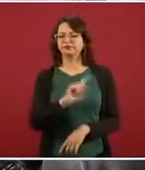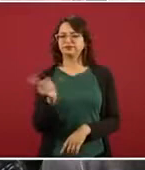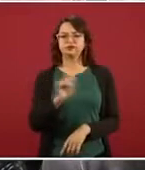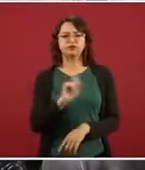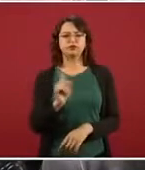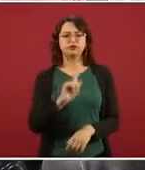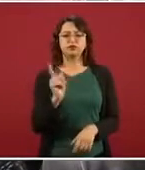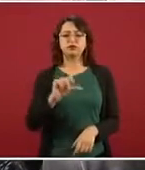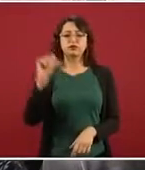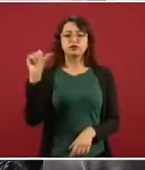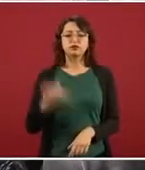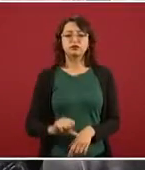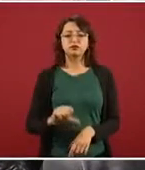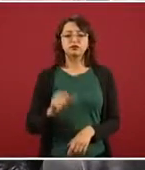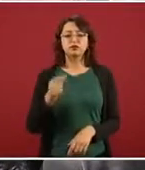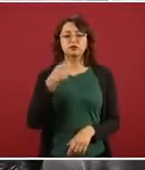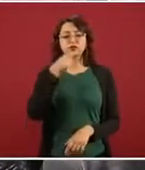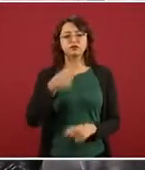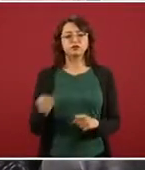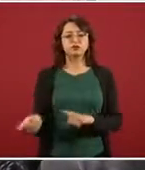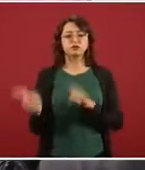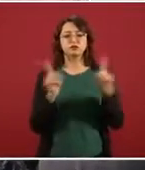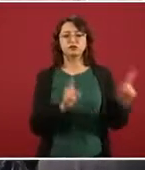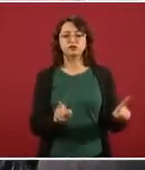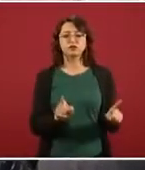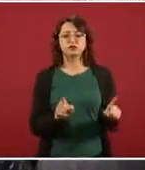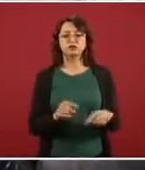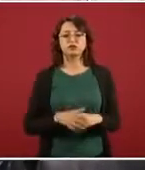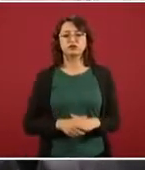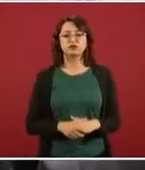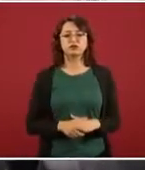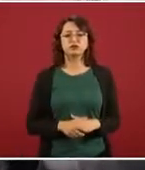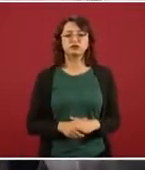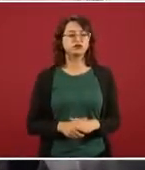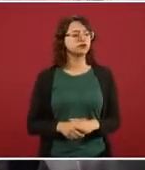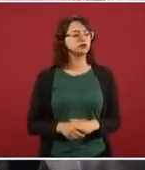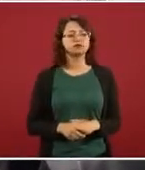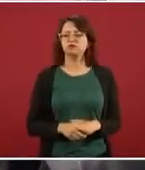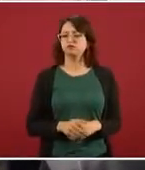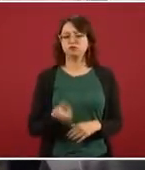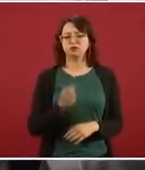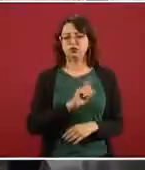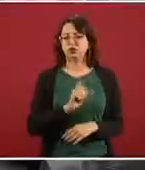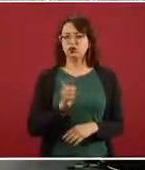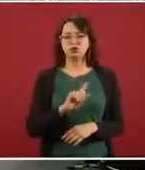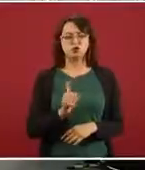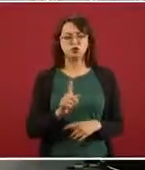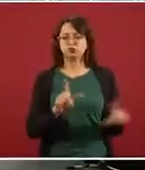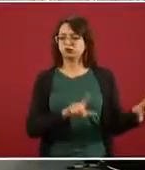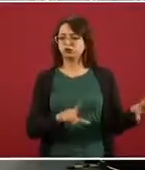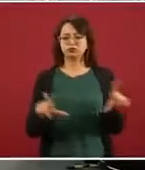el de hoy, el de atrás. No, es que hay uno que es